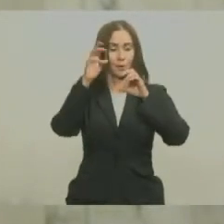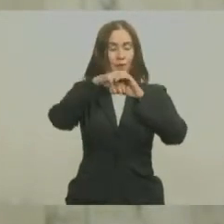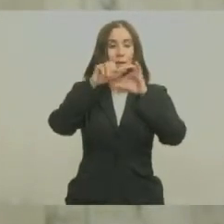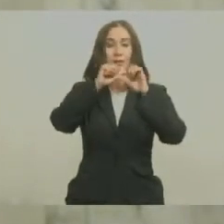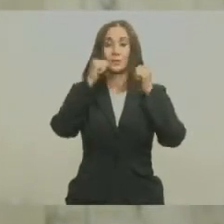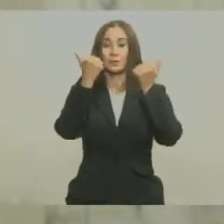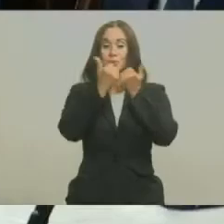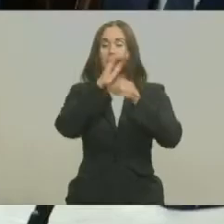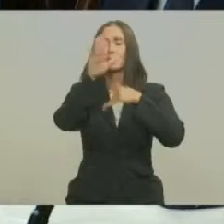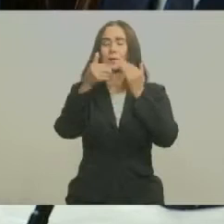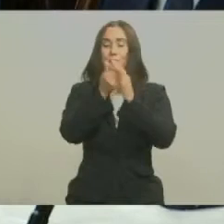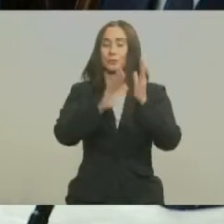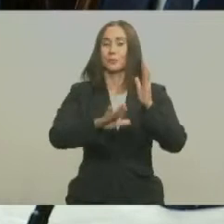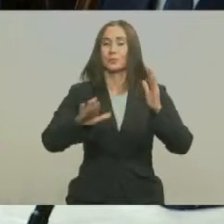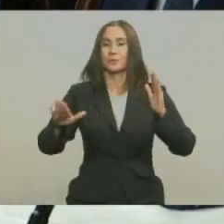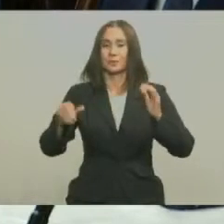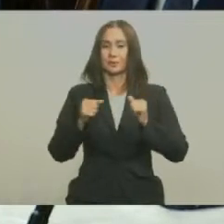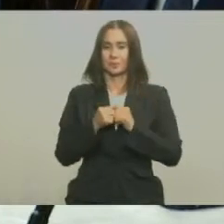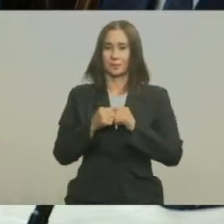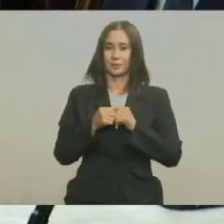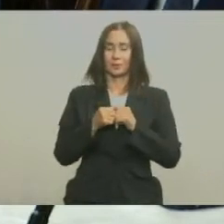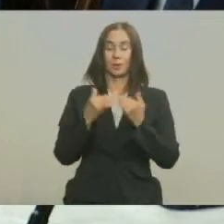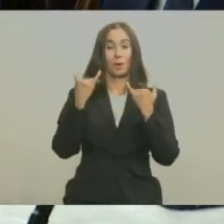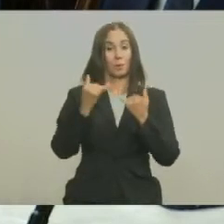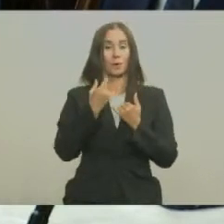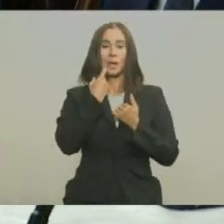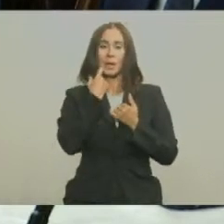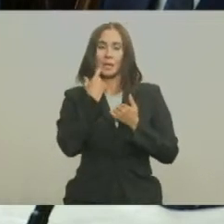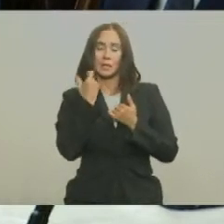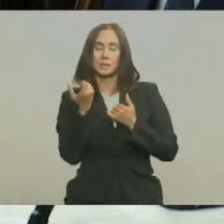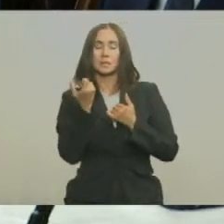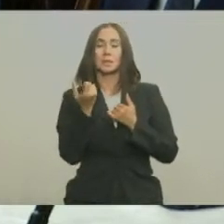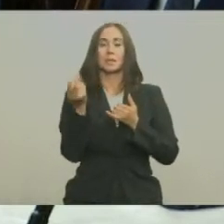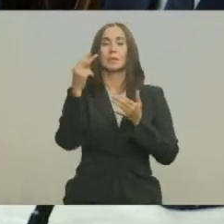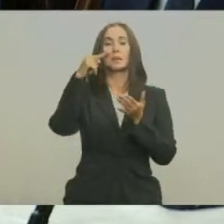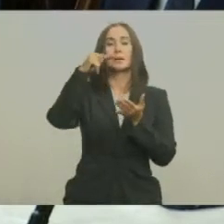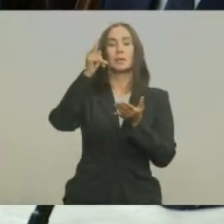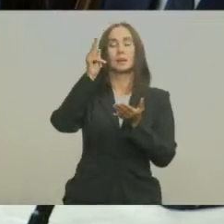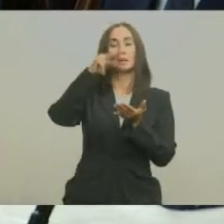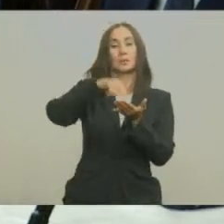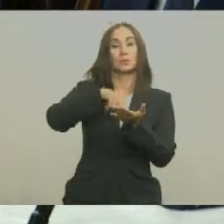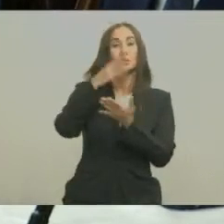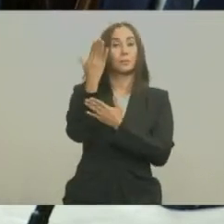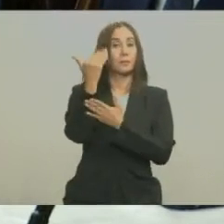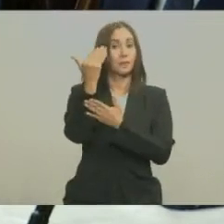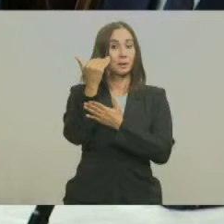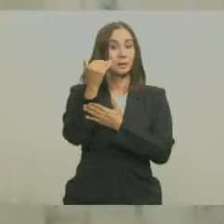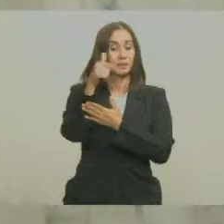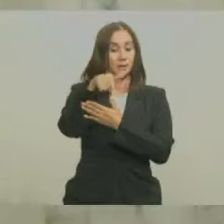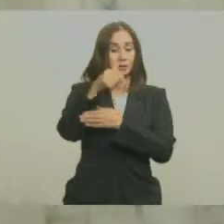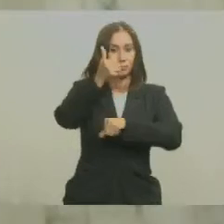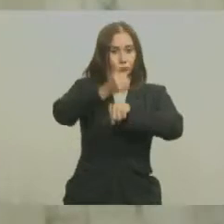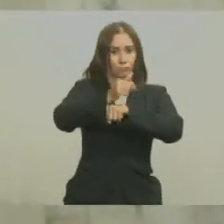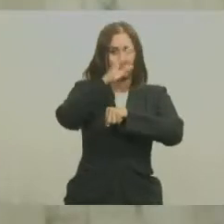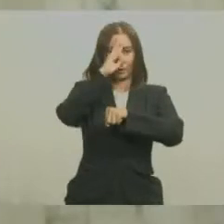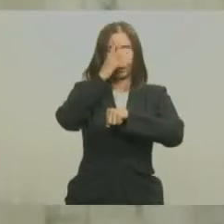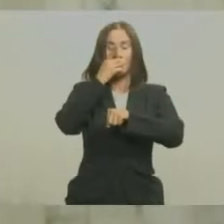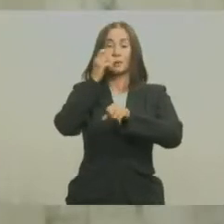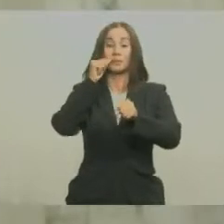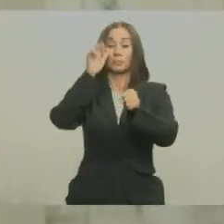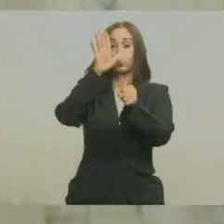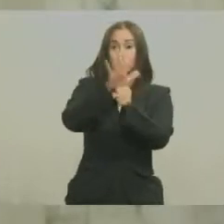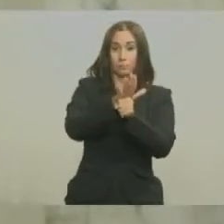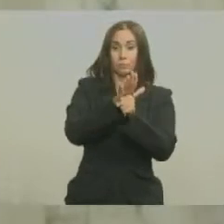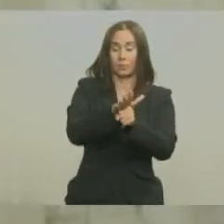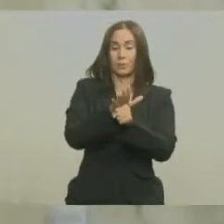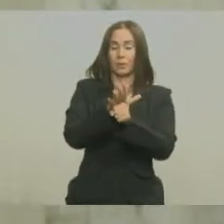niños. Más recientemente, en 2015, la República Dominicana se comprometió